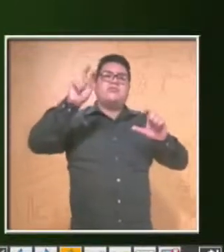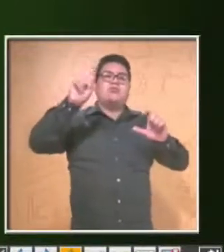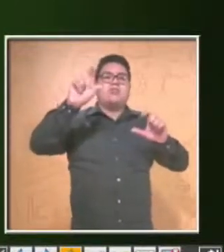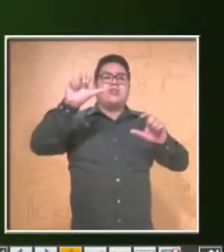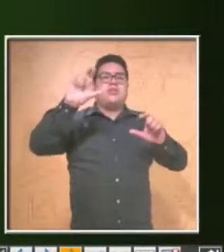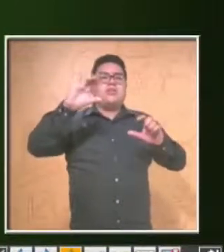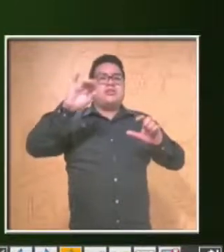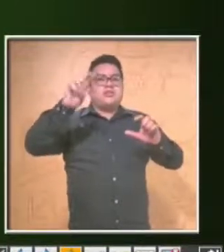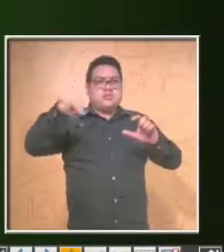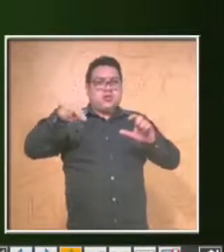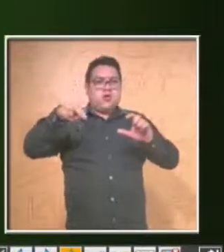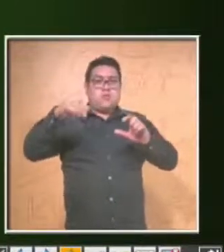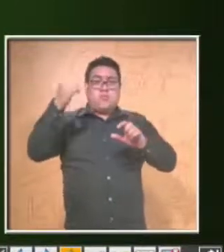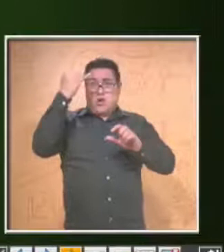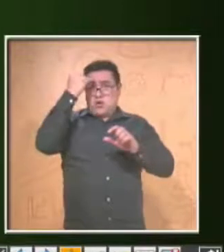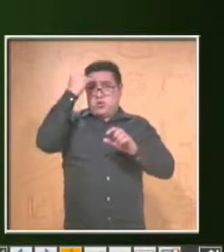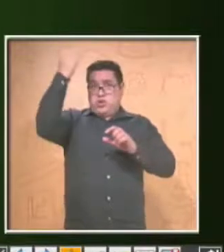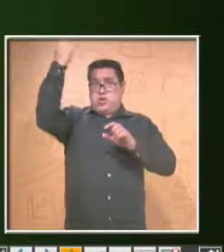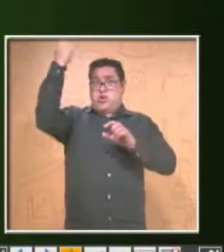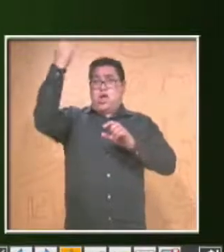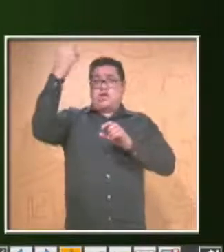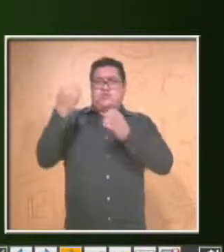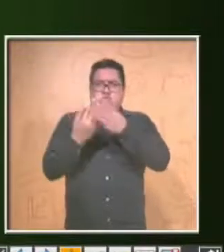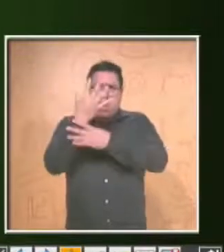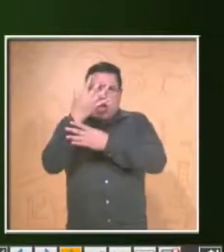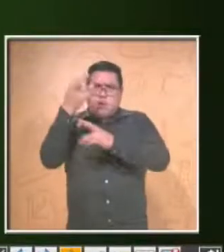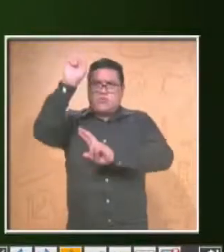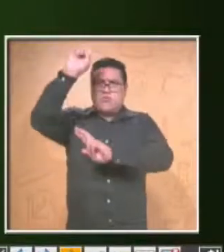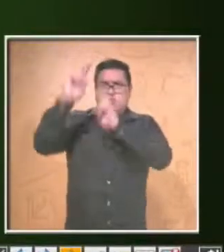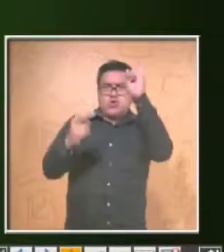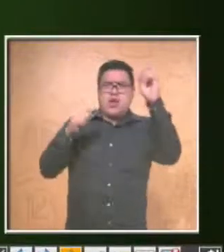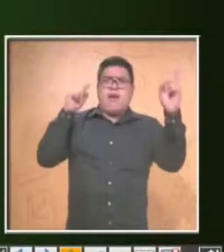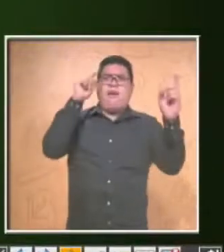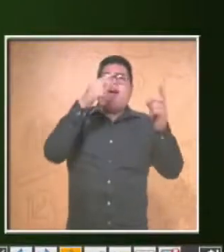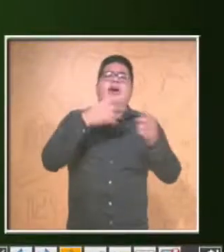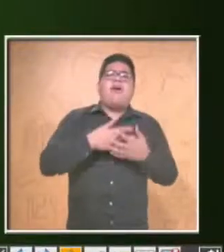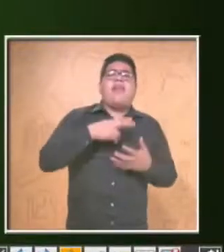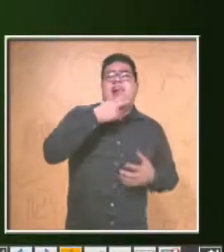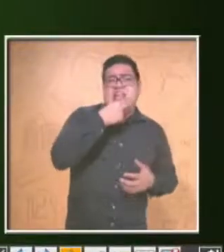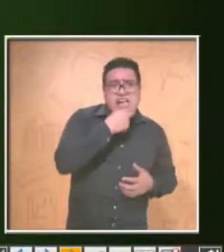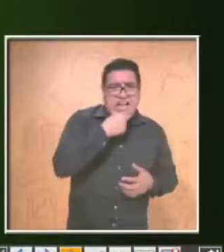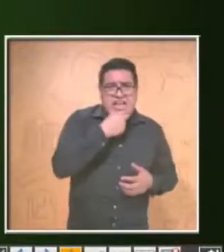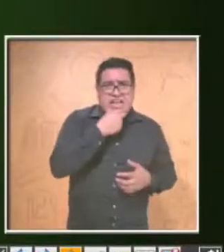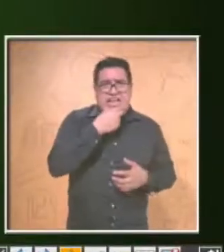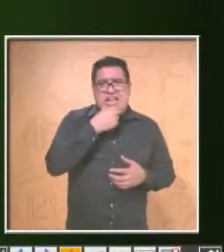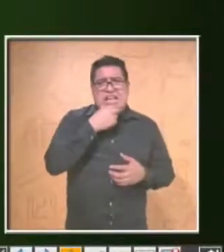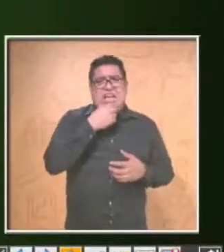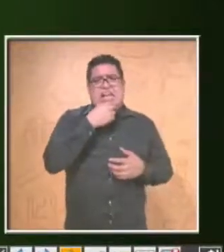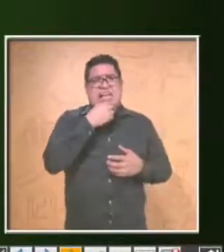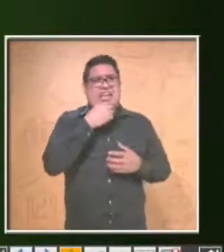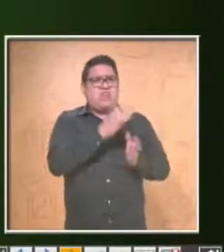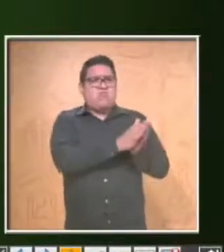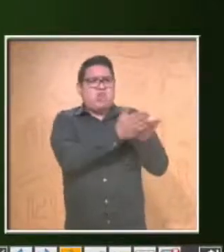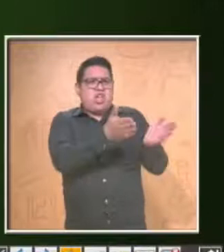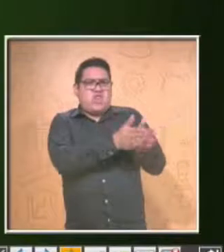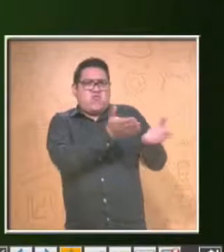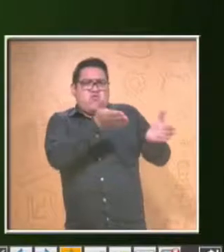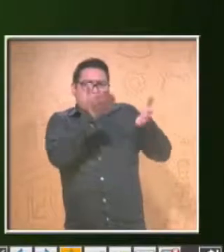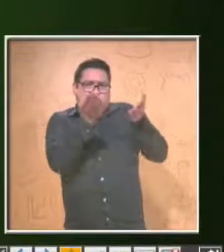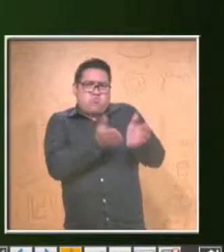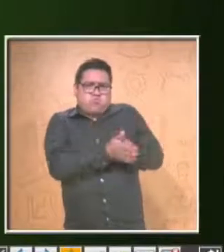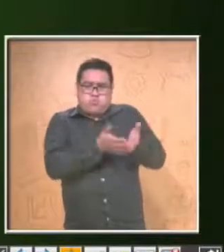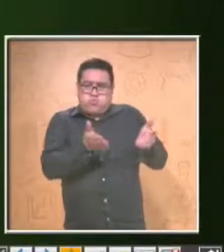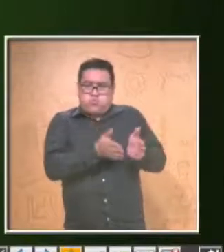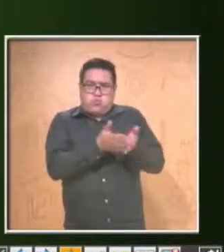los ideólogos propiamente y revoluciones que hay en Inglaterra. La enciclopedia misma que te comentaba con